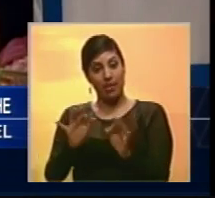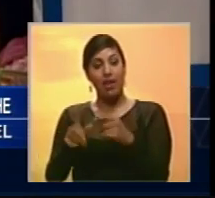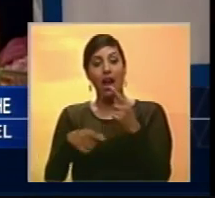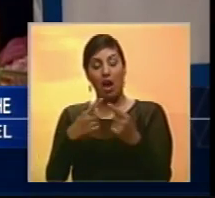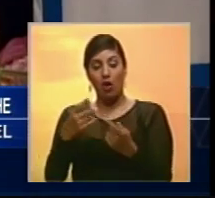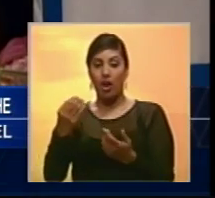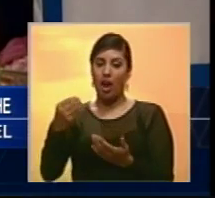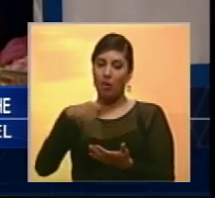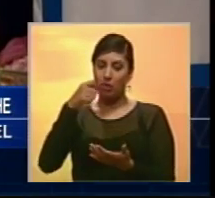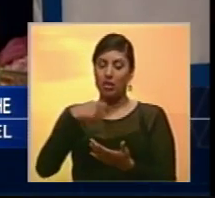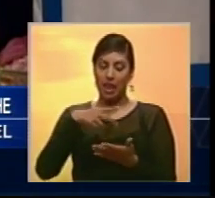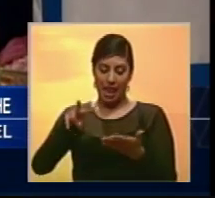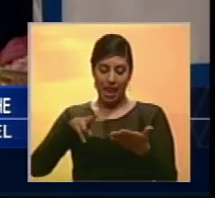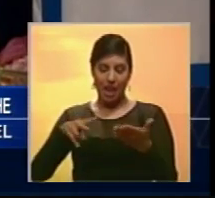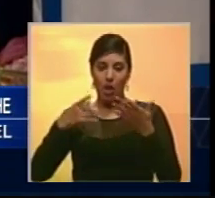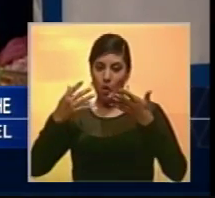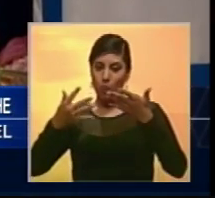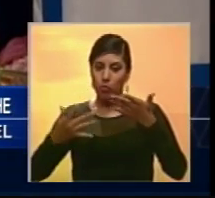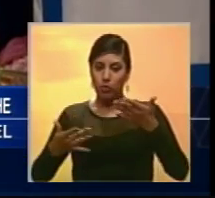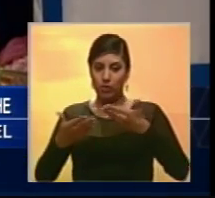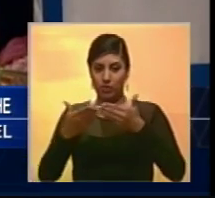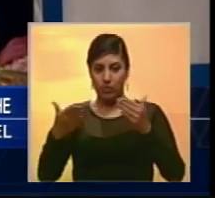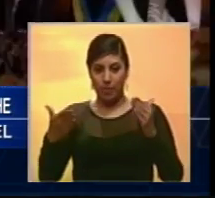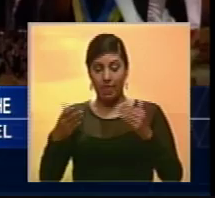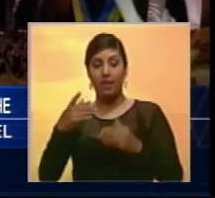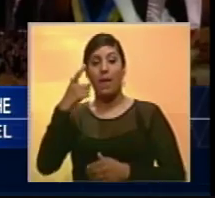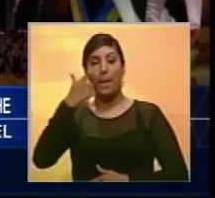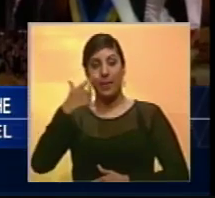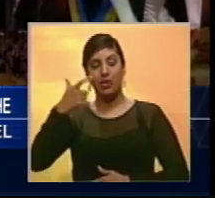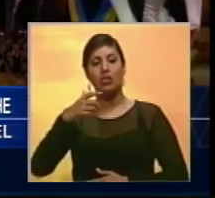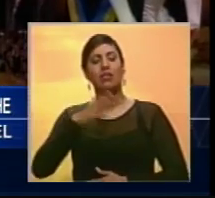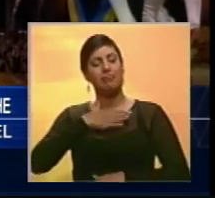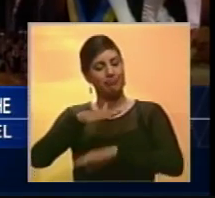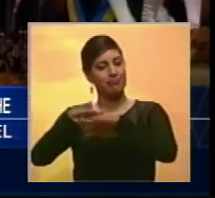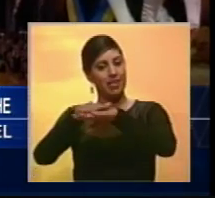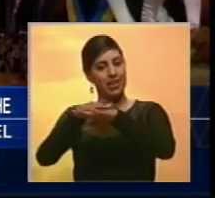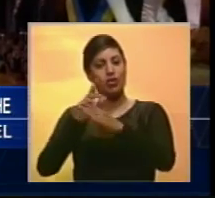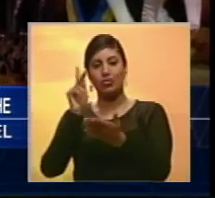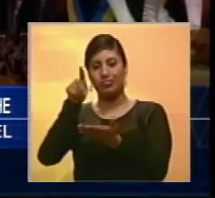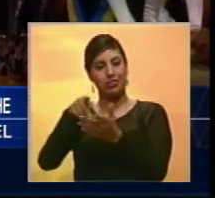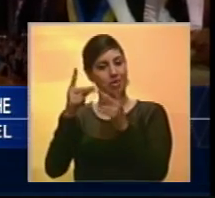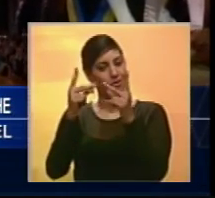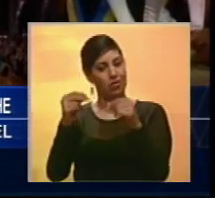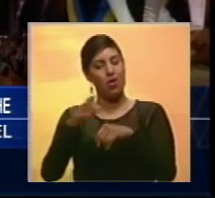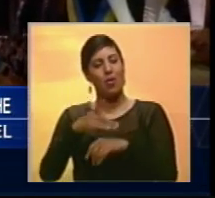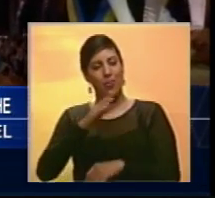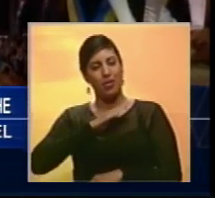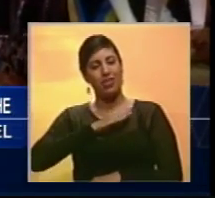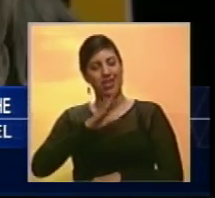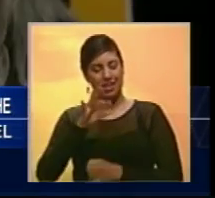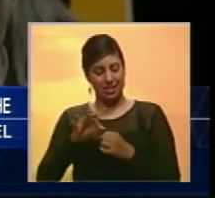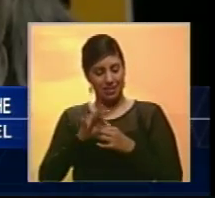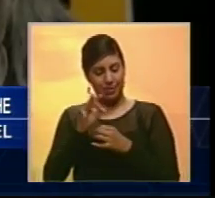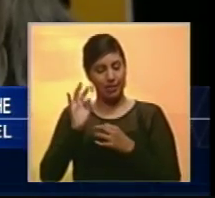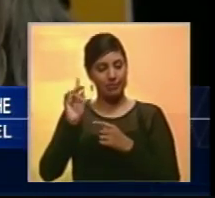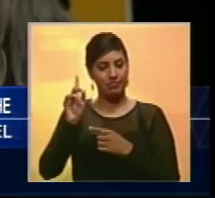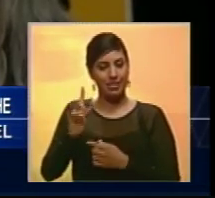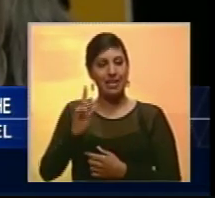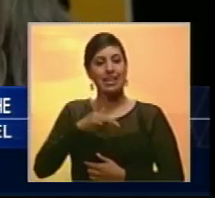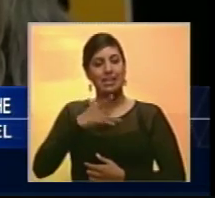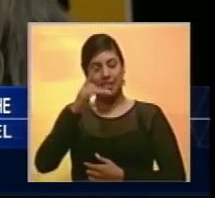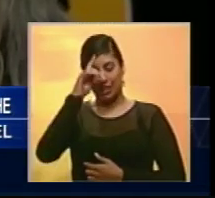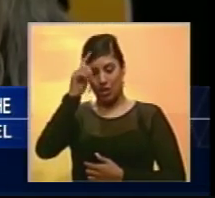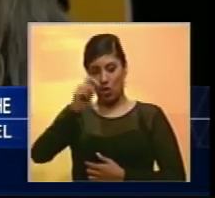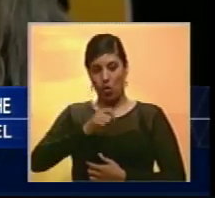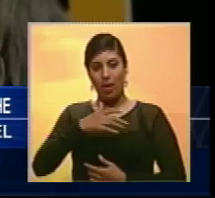el banquete se dio lectura al discurso que envió. Dylan comenzó disculpando su ausencia, pero aseguró que estaba en espíritu y que se sentía honrado